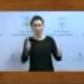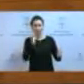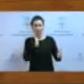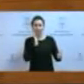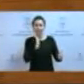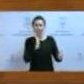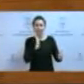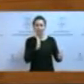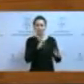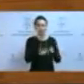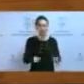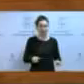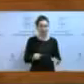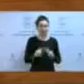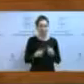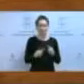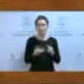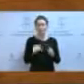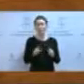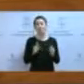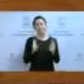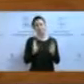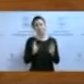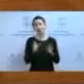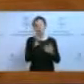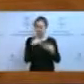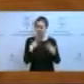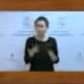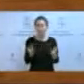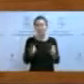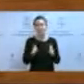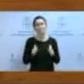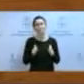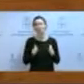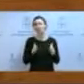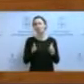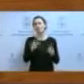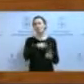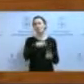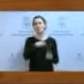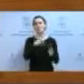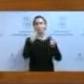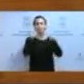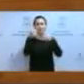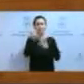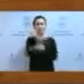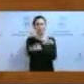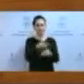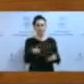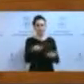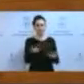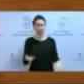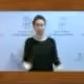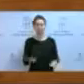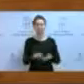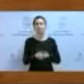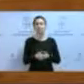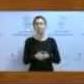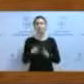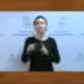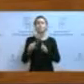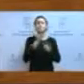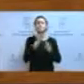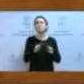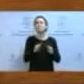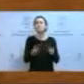estar y atenderlos como sin duda se merece y sin duda gustaría a las familias. Para este fin, el centro de día